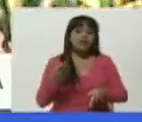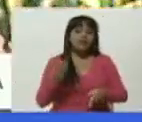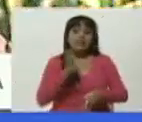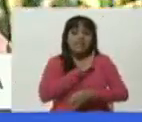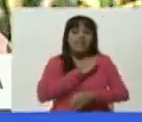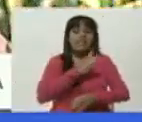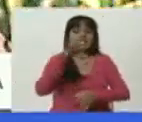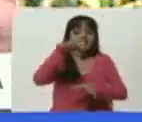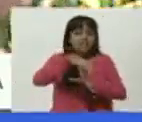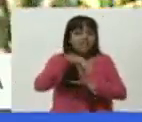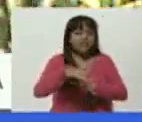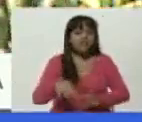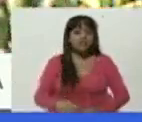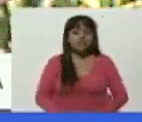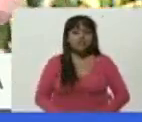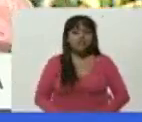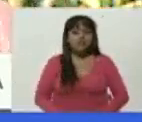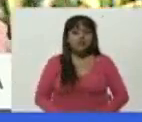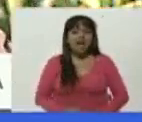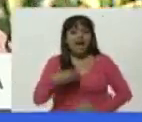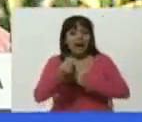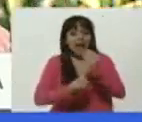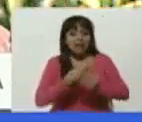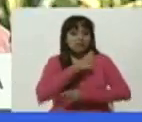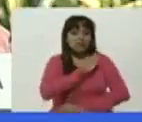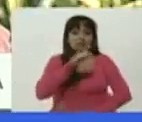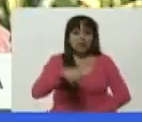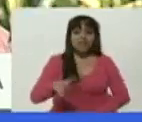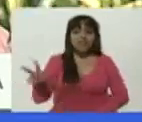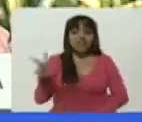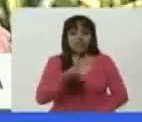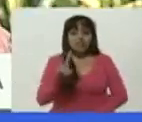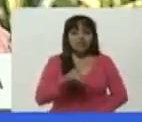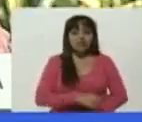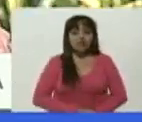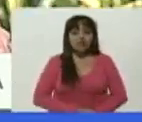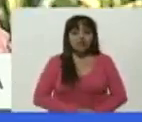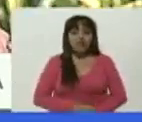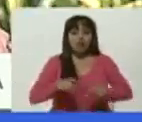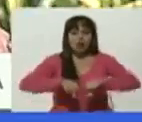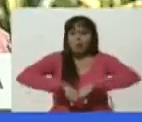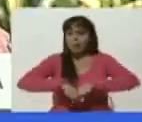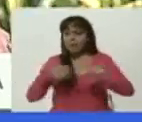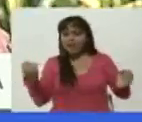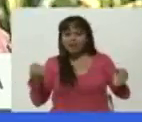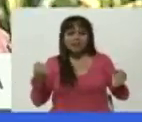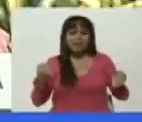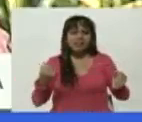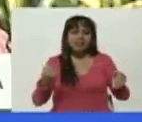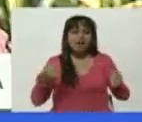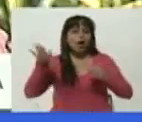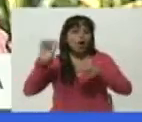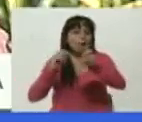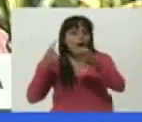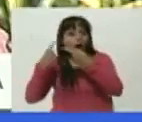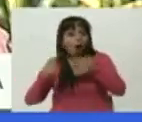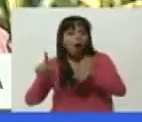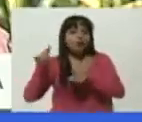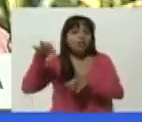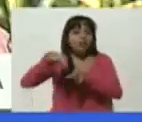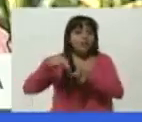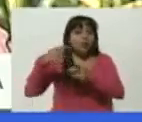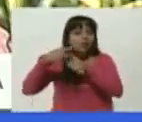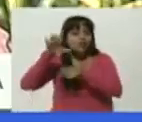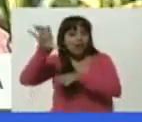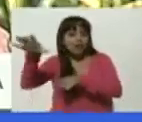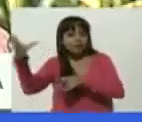semilla, producirla en Venezuela, romper el ciclo de dependencia de semillas en todos los